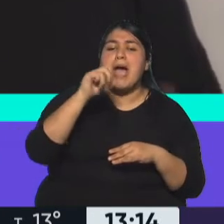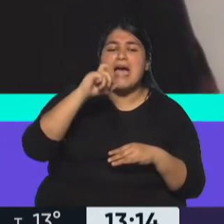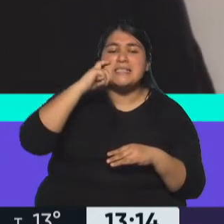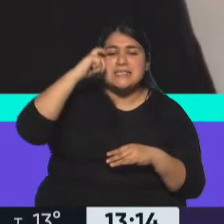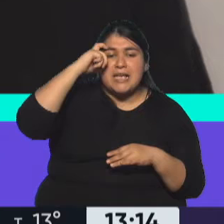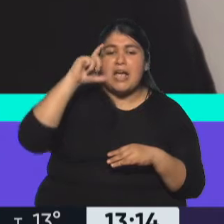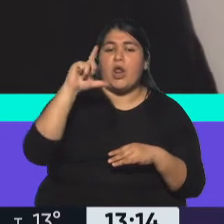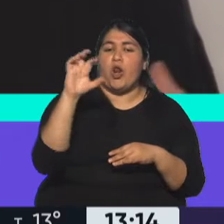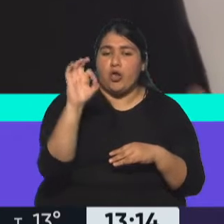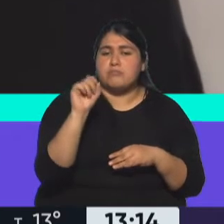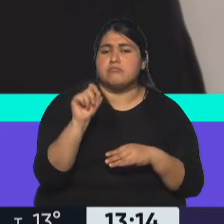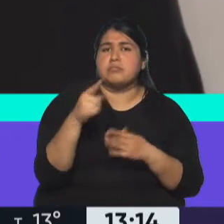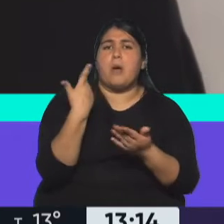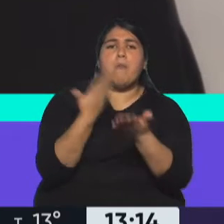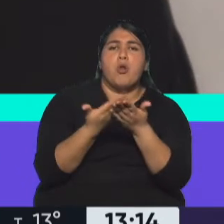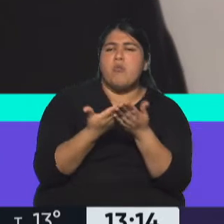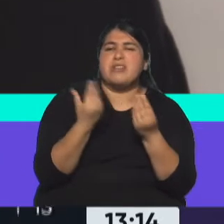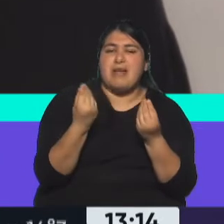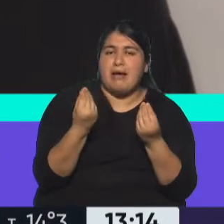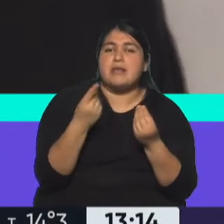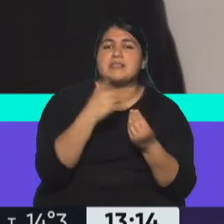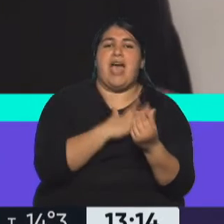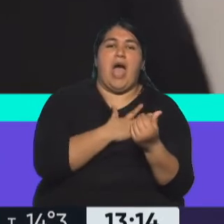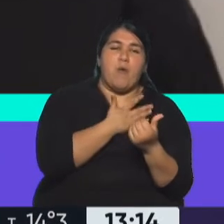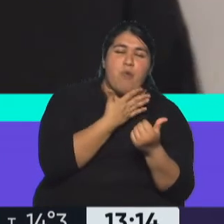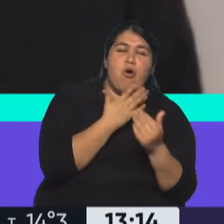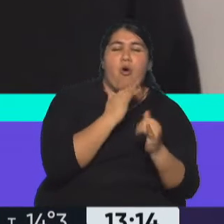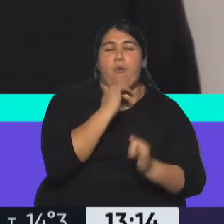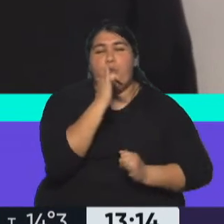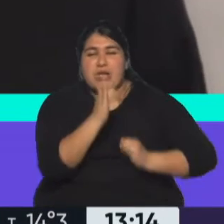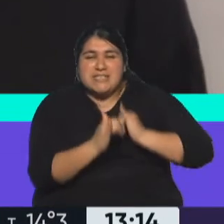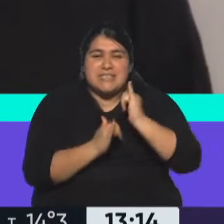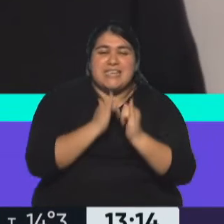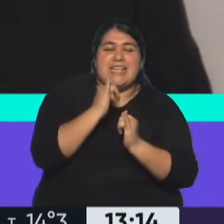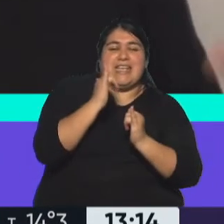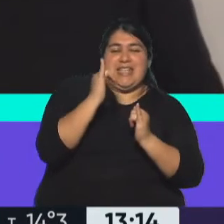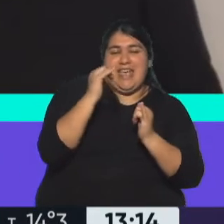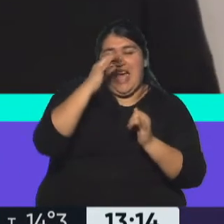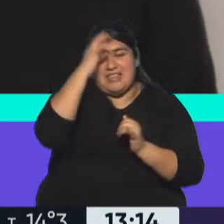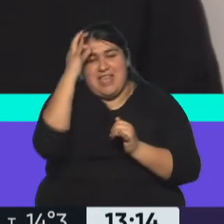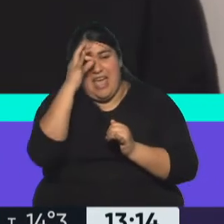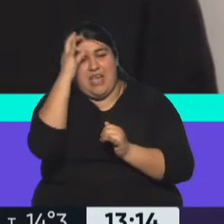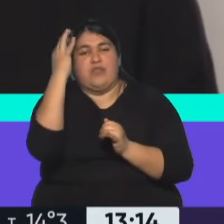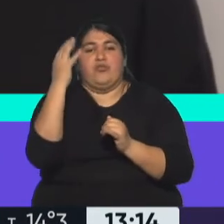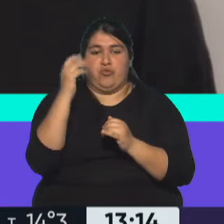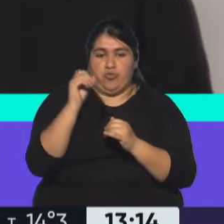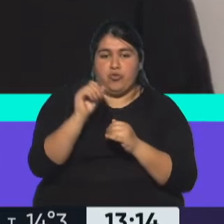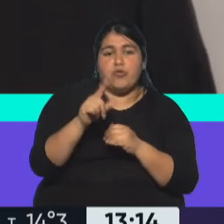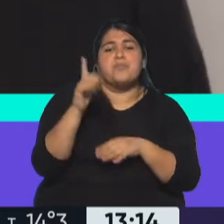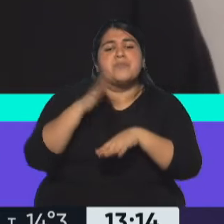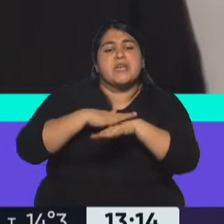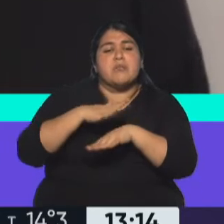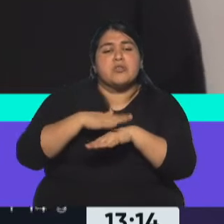Traspacielo, y una propuesta también de poesía, de amor, porque aquí está la inspiración que llega de José María Contursi y su